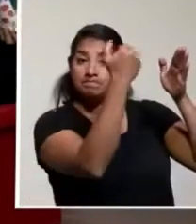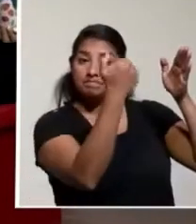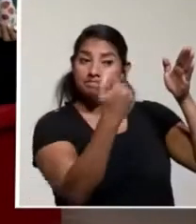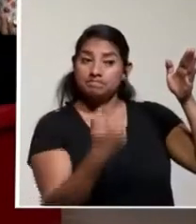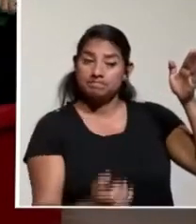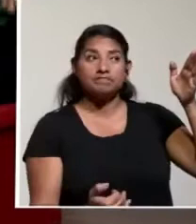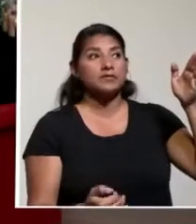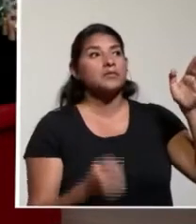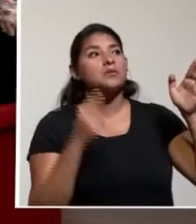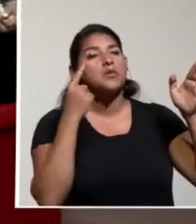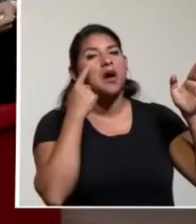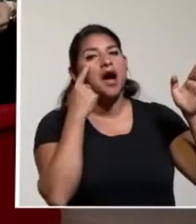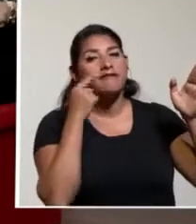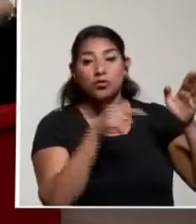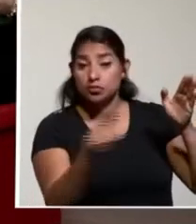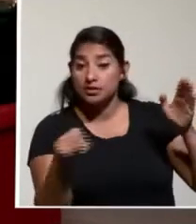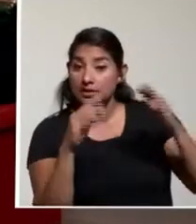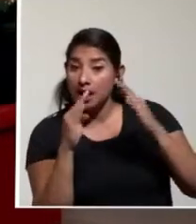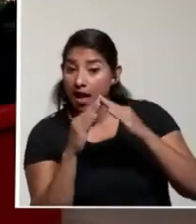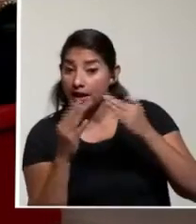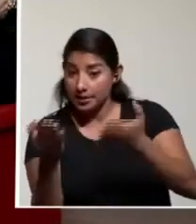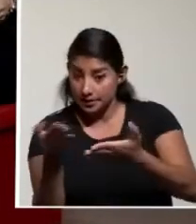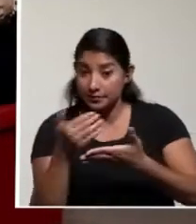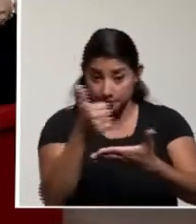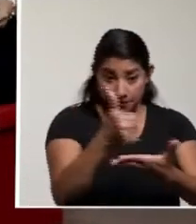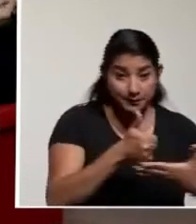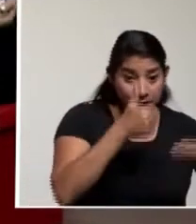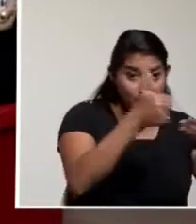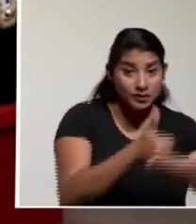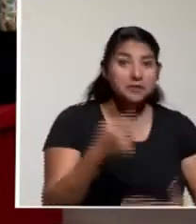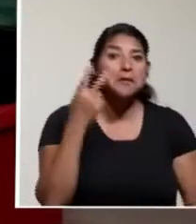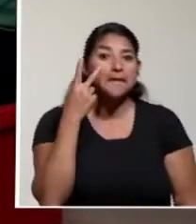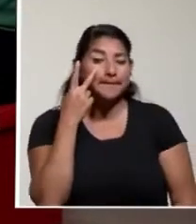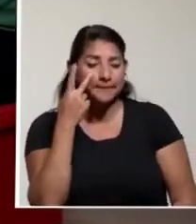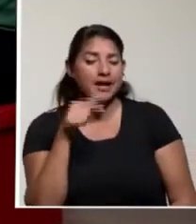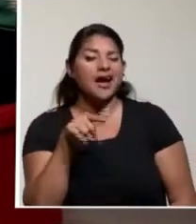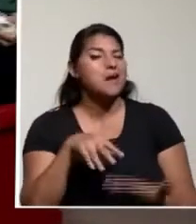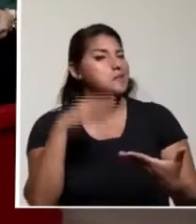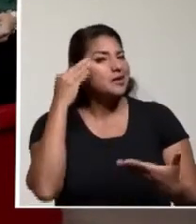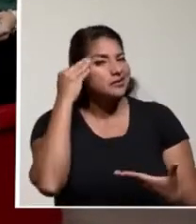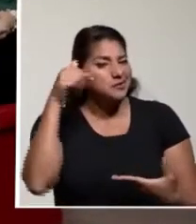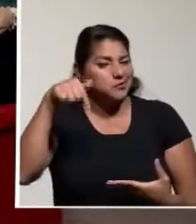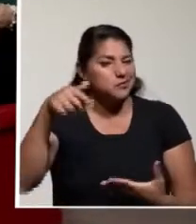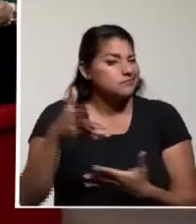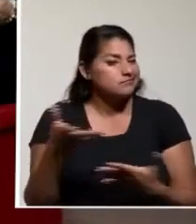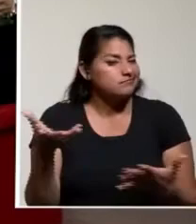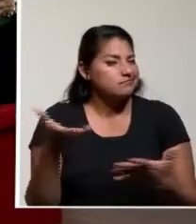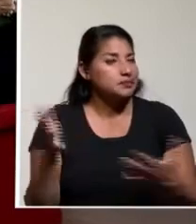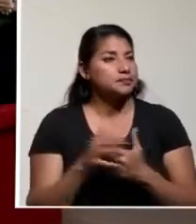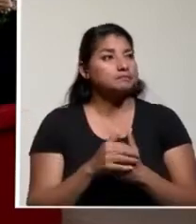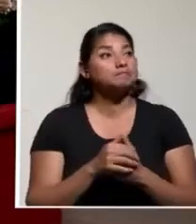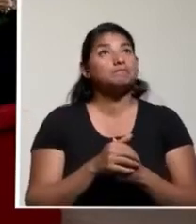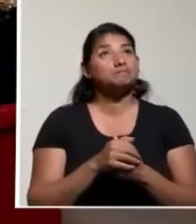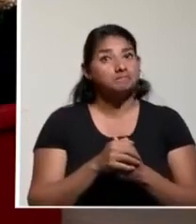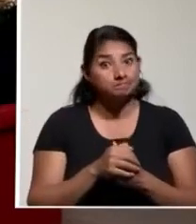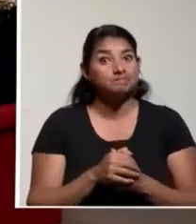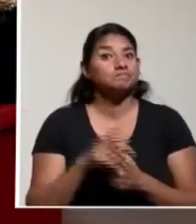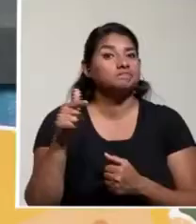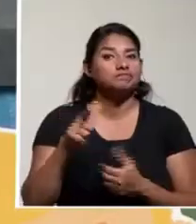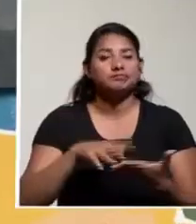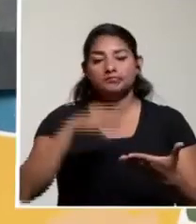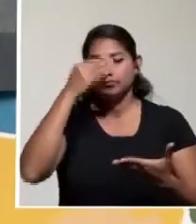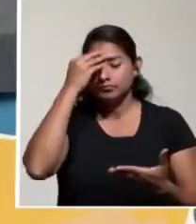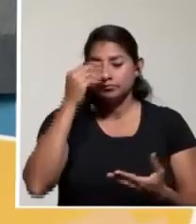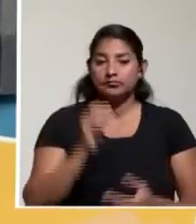a averiguar y que allá en casa niños y niñas nos ayuden, ¿verdad? Porque ¿sí? entonces, ¿qué aprendimos hoy? ¿Qué aprendí? Uh-huh. Que